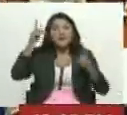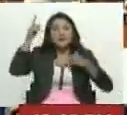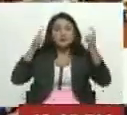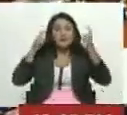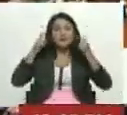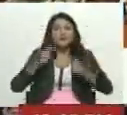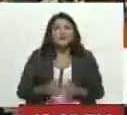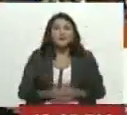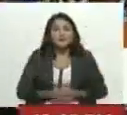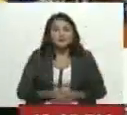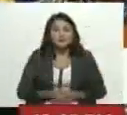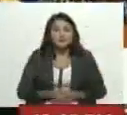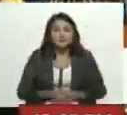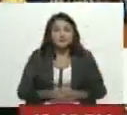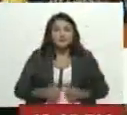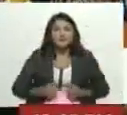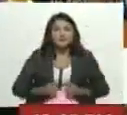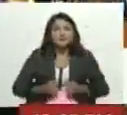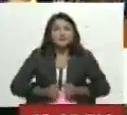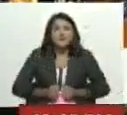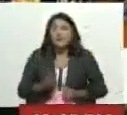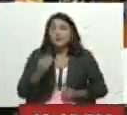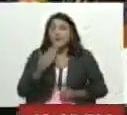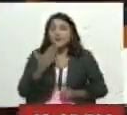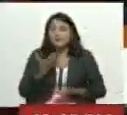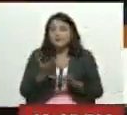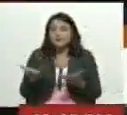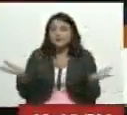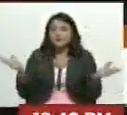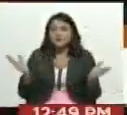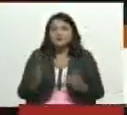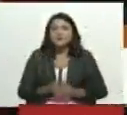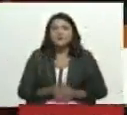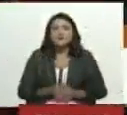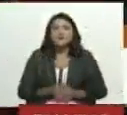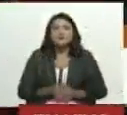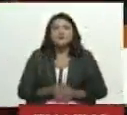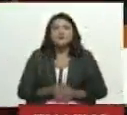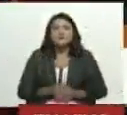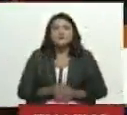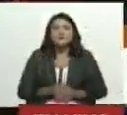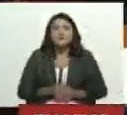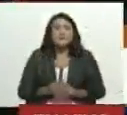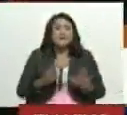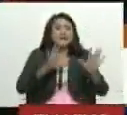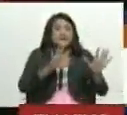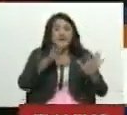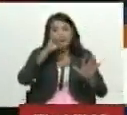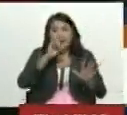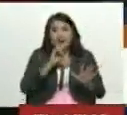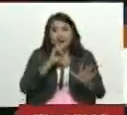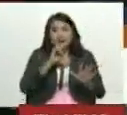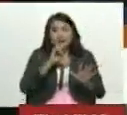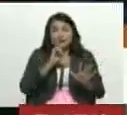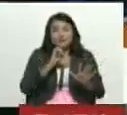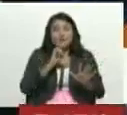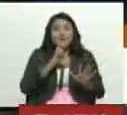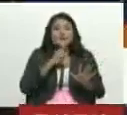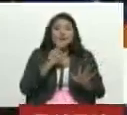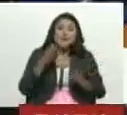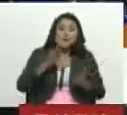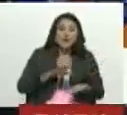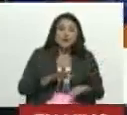Chávez el encuentro se desarrolla en el contexto de los diez años de la siembra del líder de la